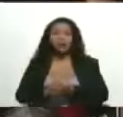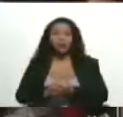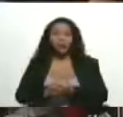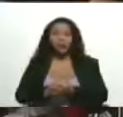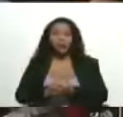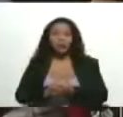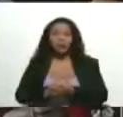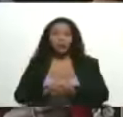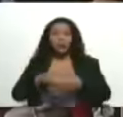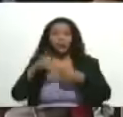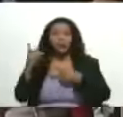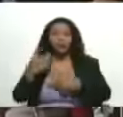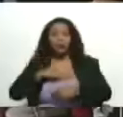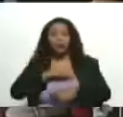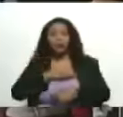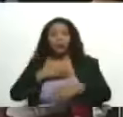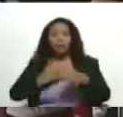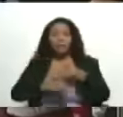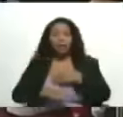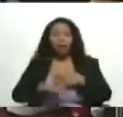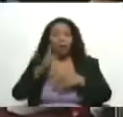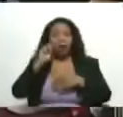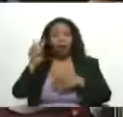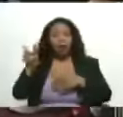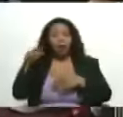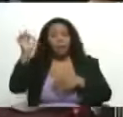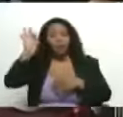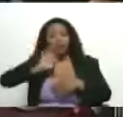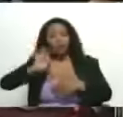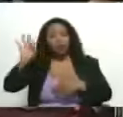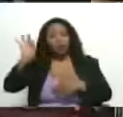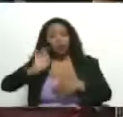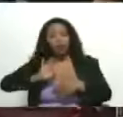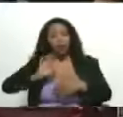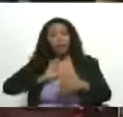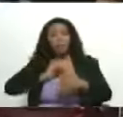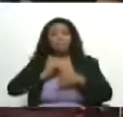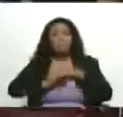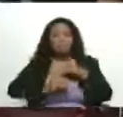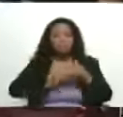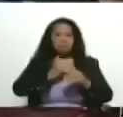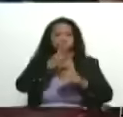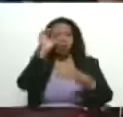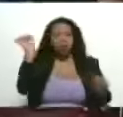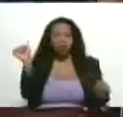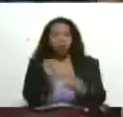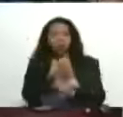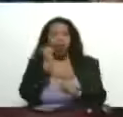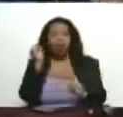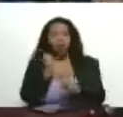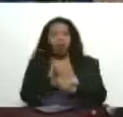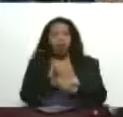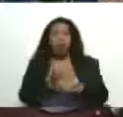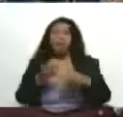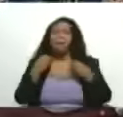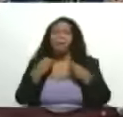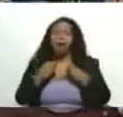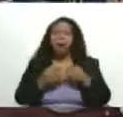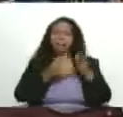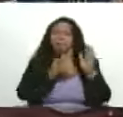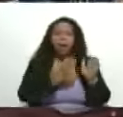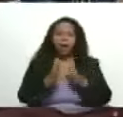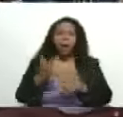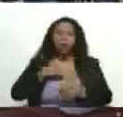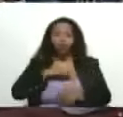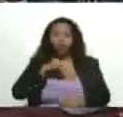9, pero nosotros vamos a hablar de un promedio y en base a eso vamos a ir trabajando para la organización. Nosotros